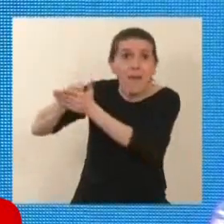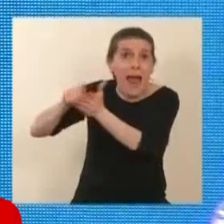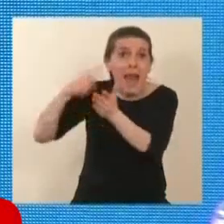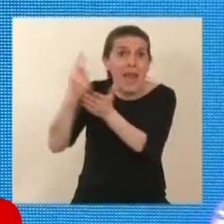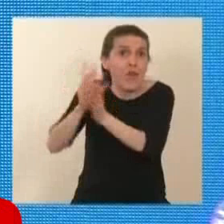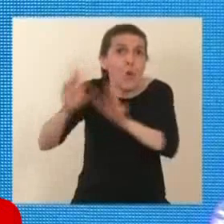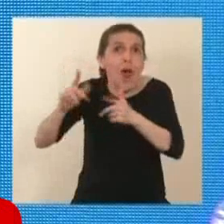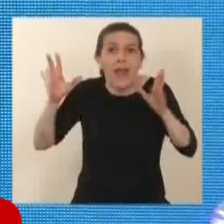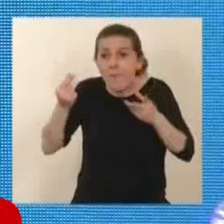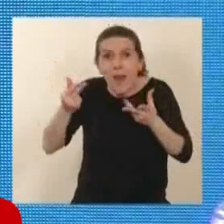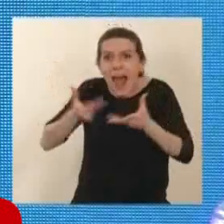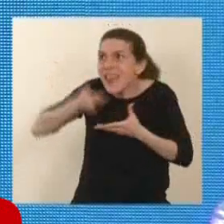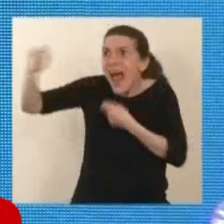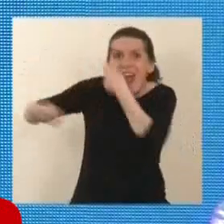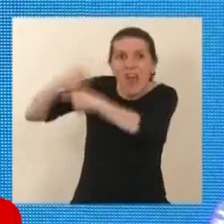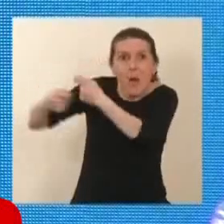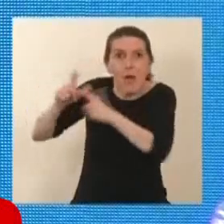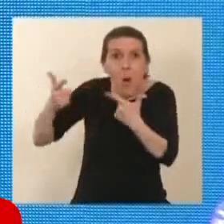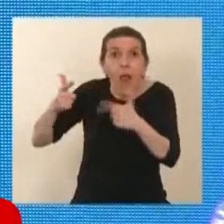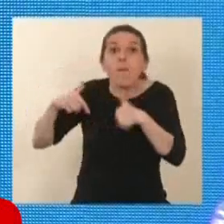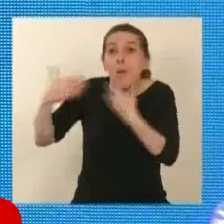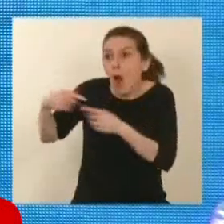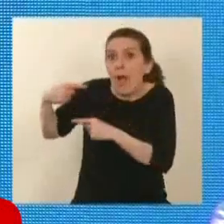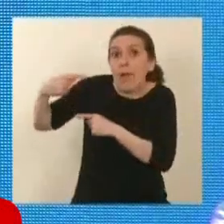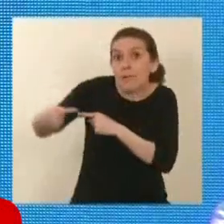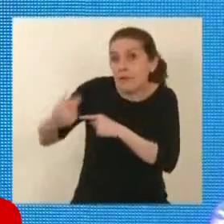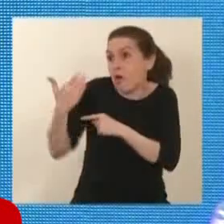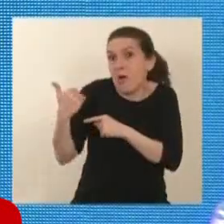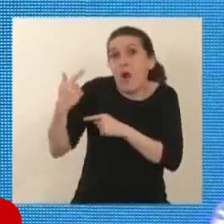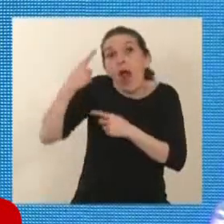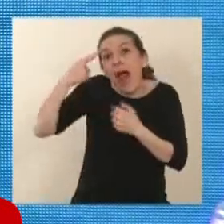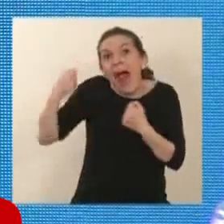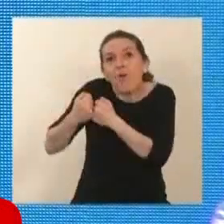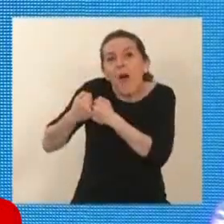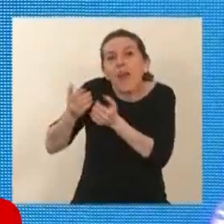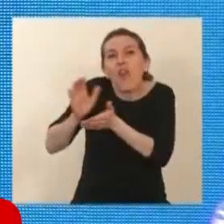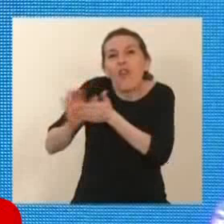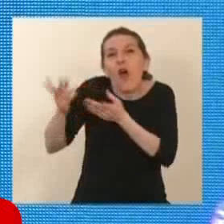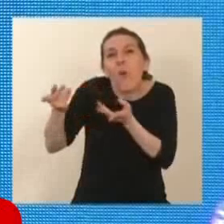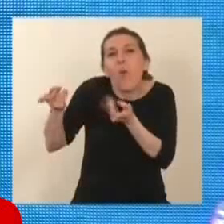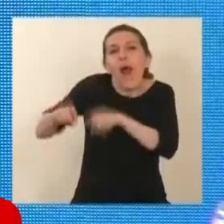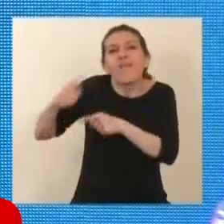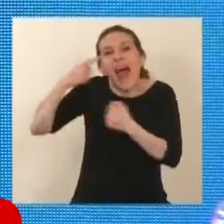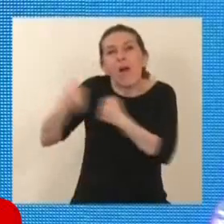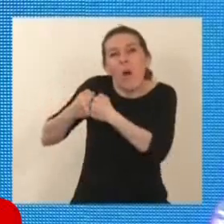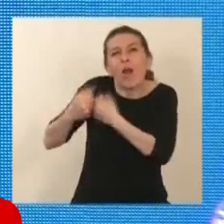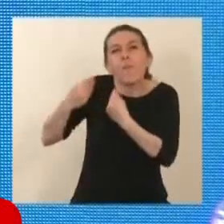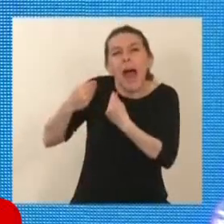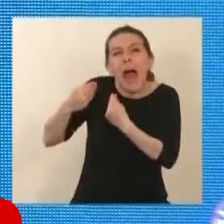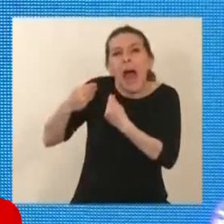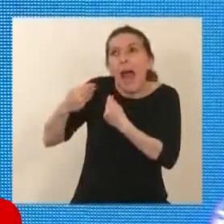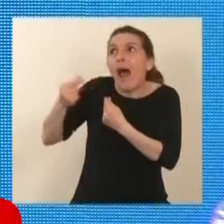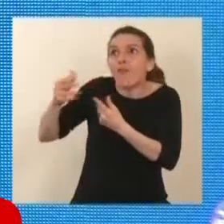lo que buscamos es tener un nuevo acuerdo que nos dé el financiamiento para justamente poder pagarle al mismo